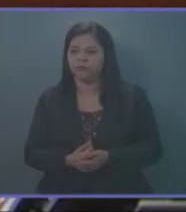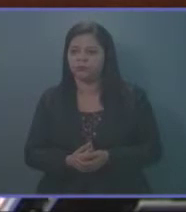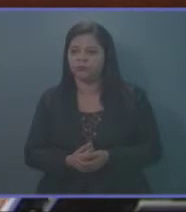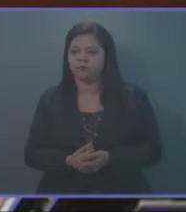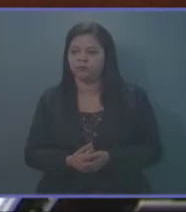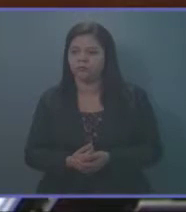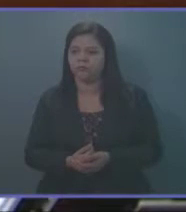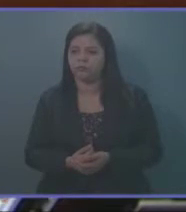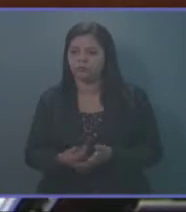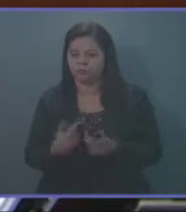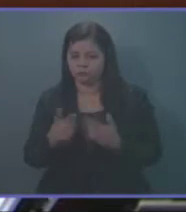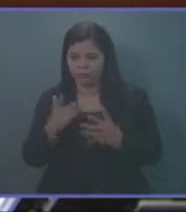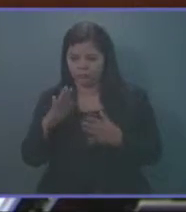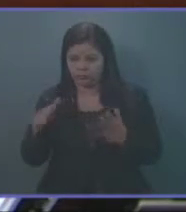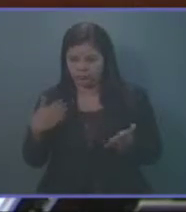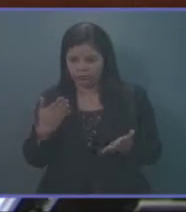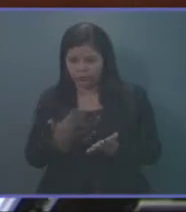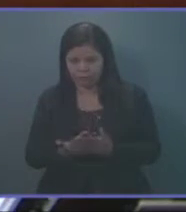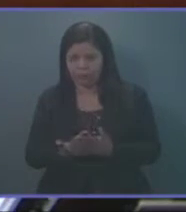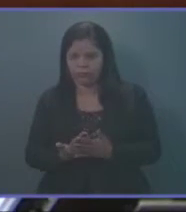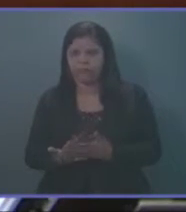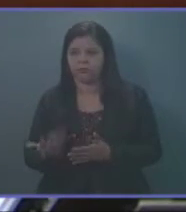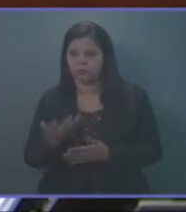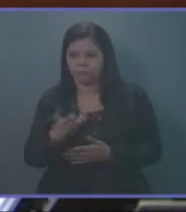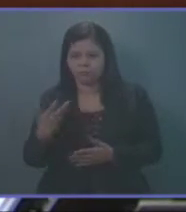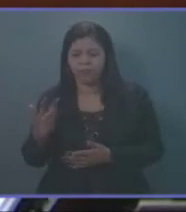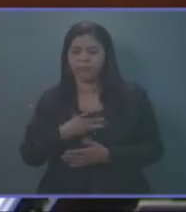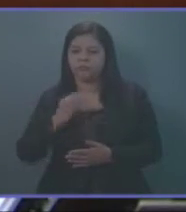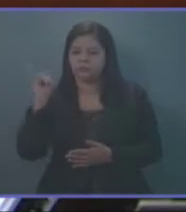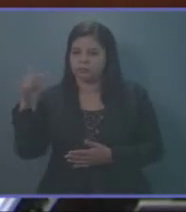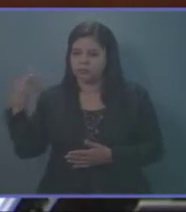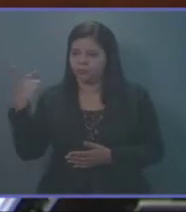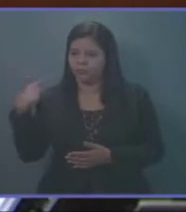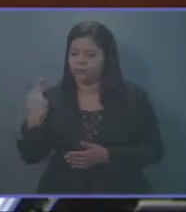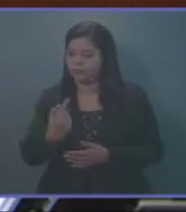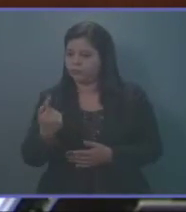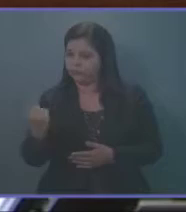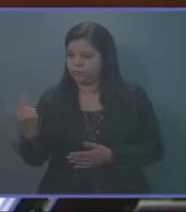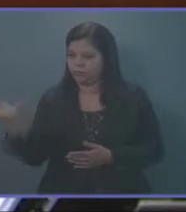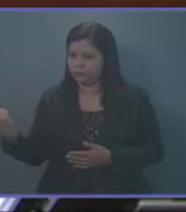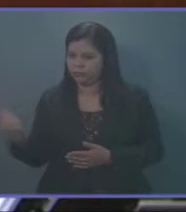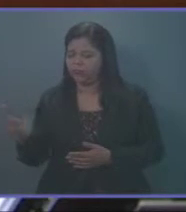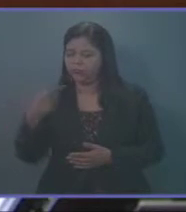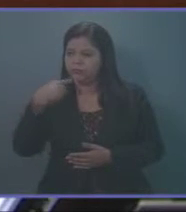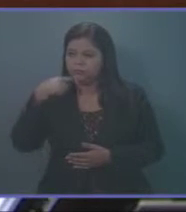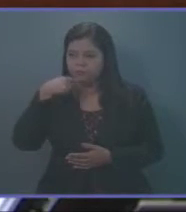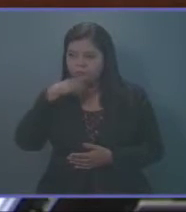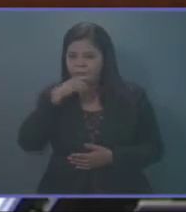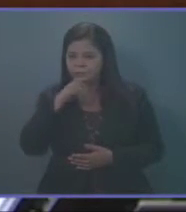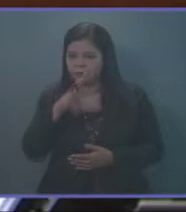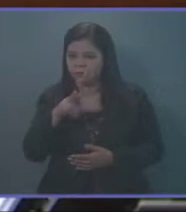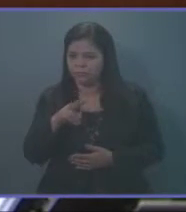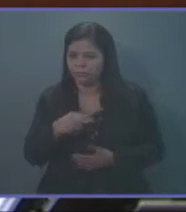pedro era miembro de la directiva de veteranos y veteranas del fmln